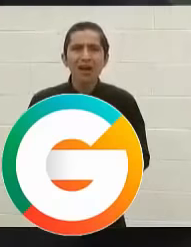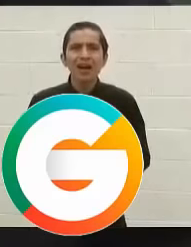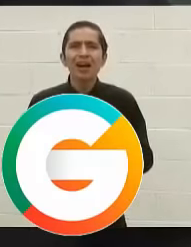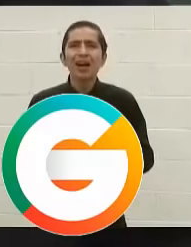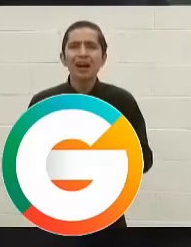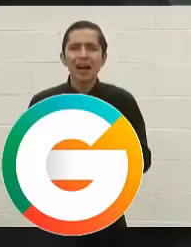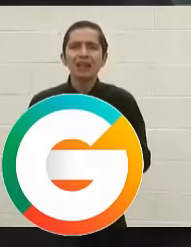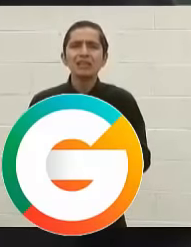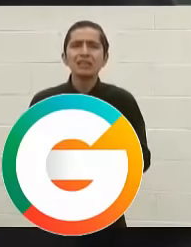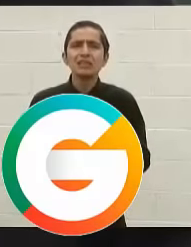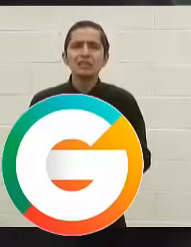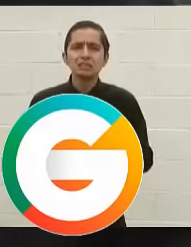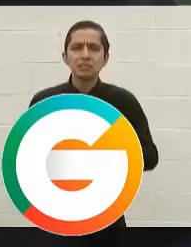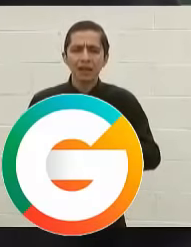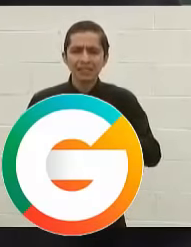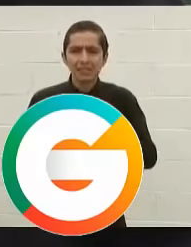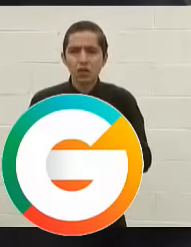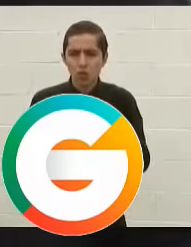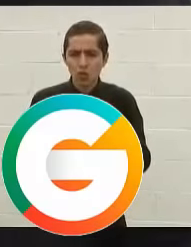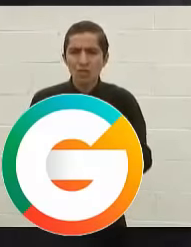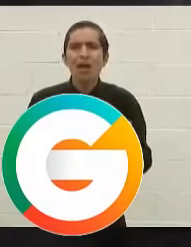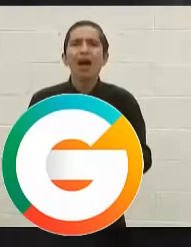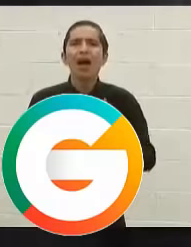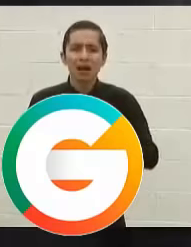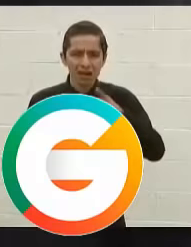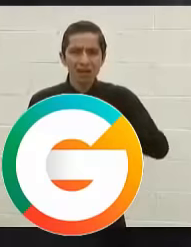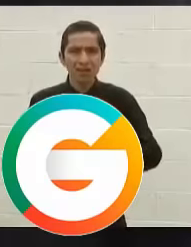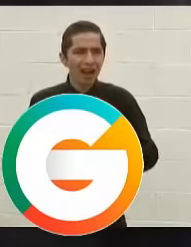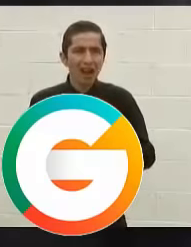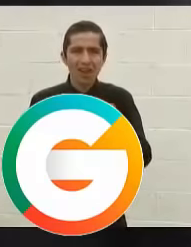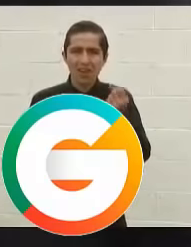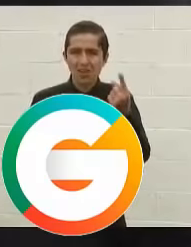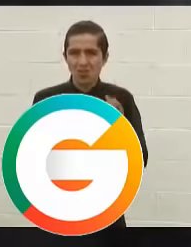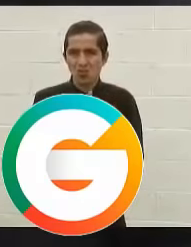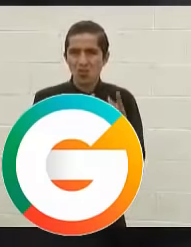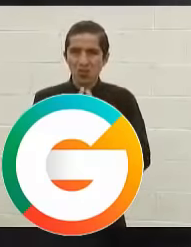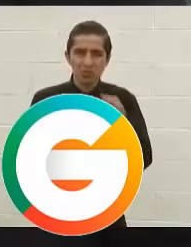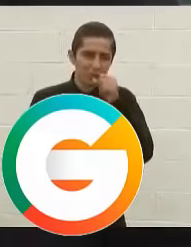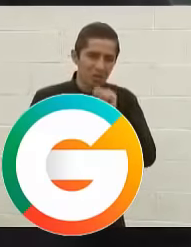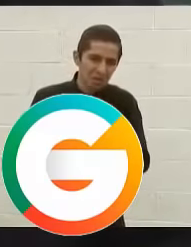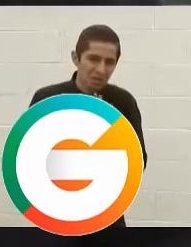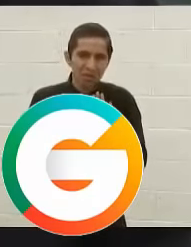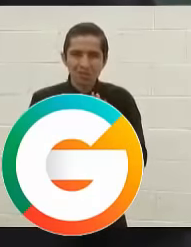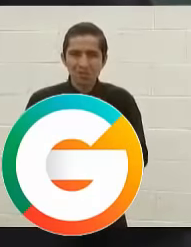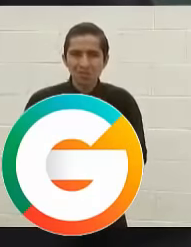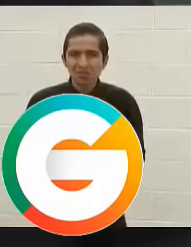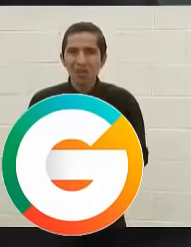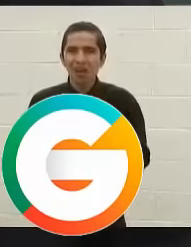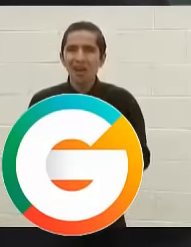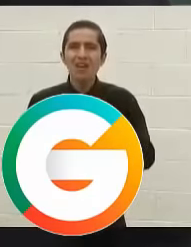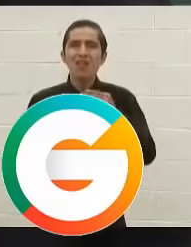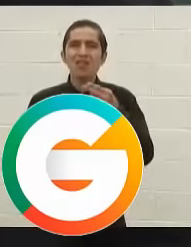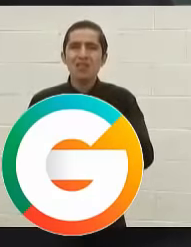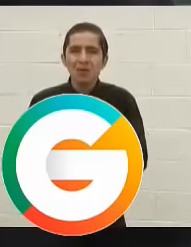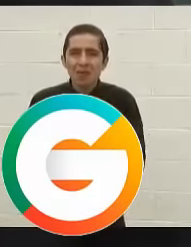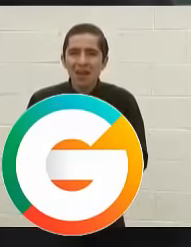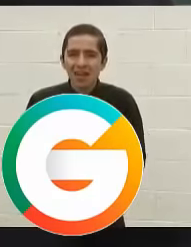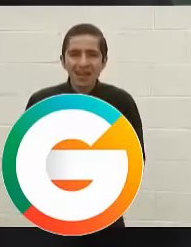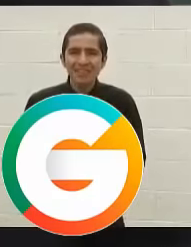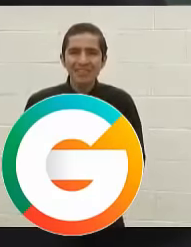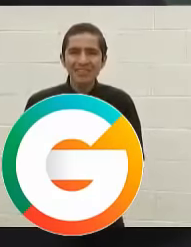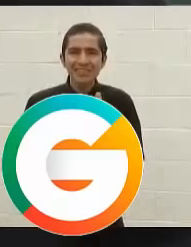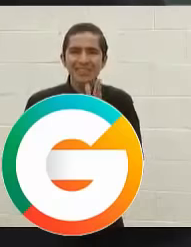reforzó la seguridad de algún funcionario, cuyo nombre por razones obvias